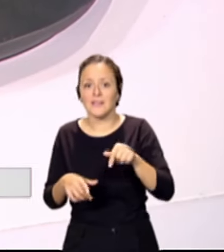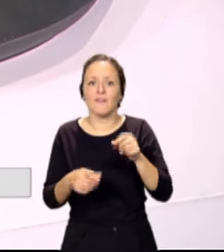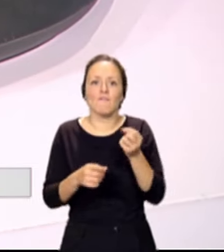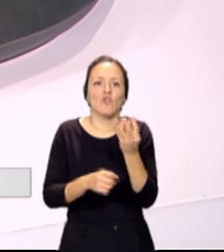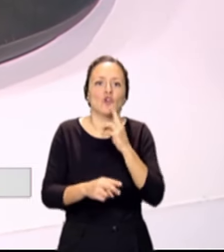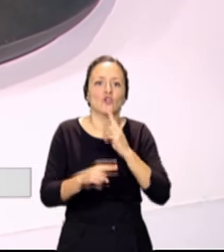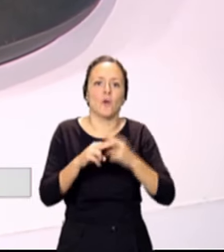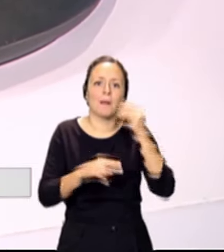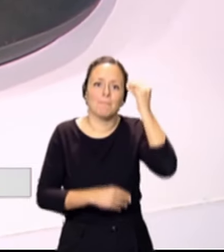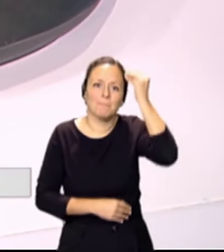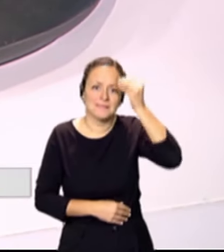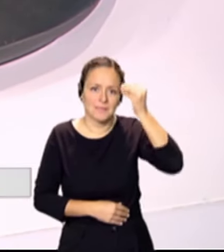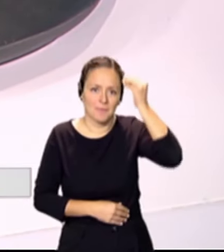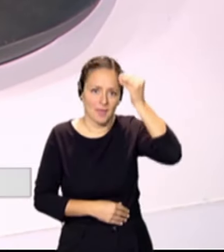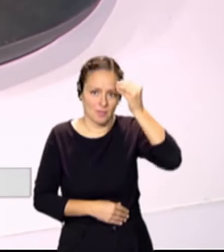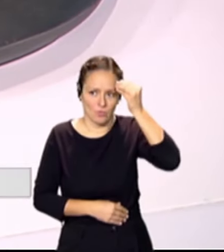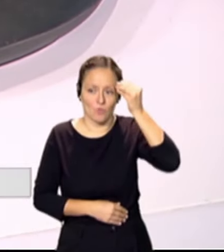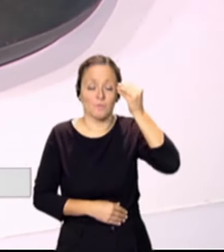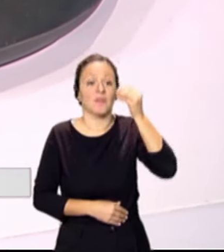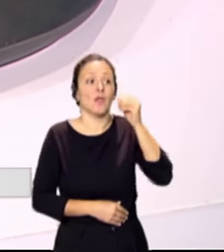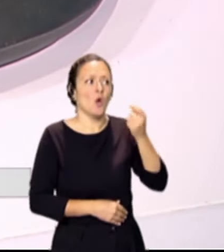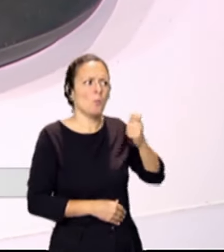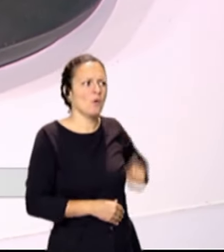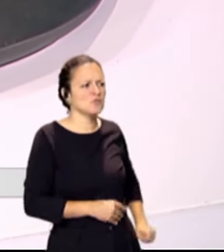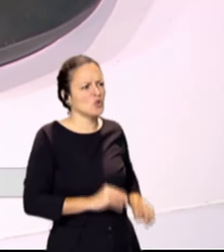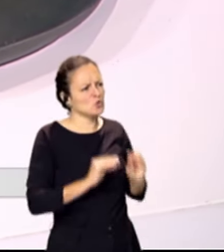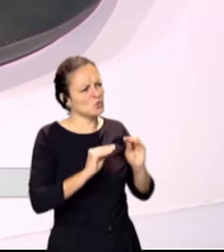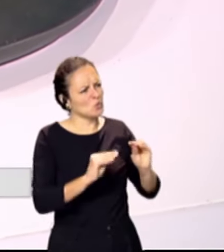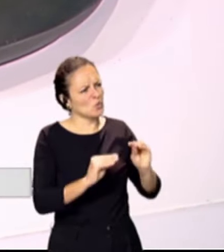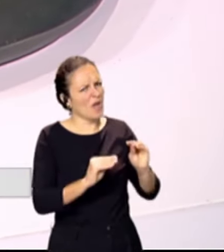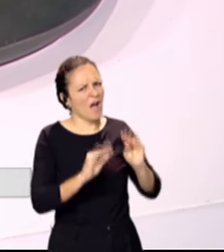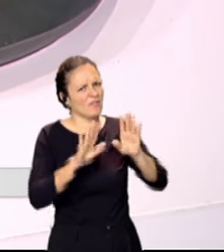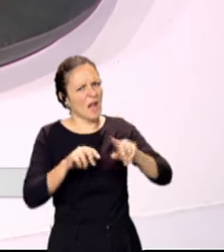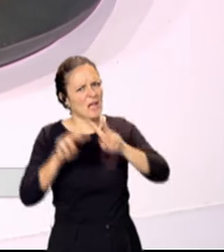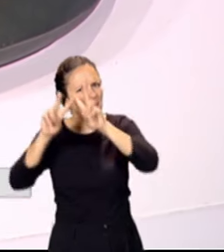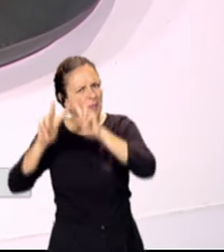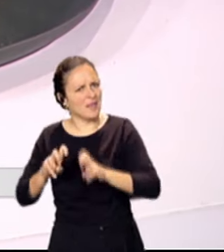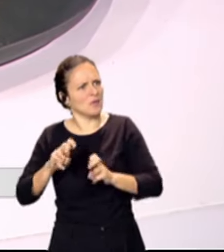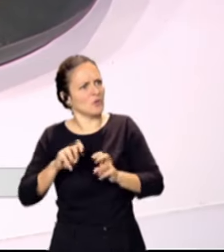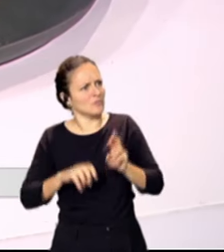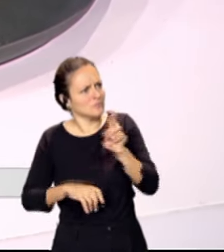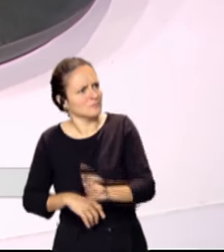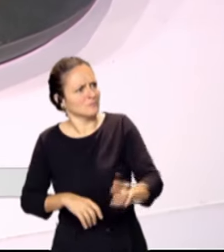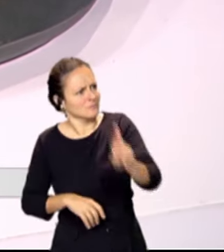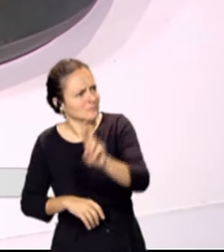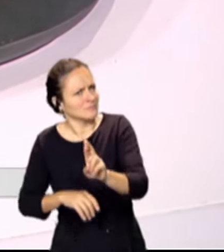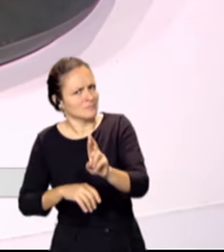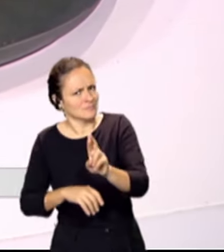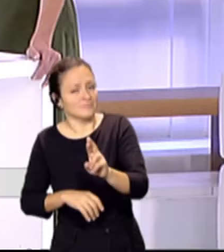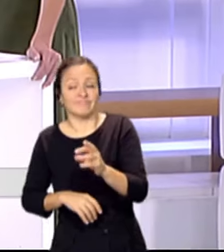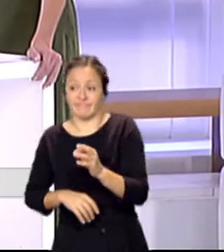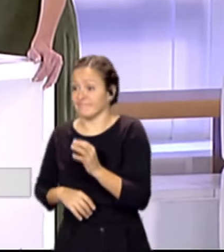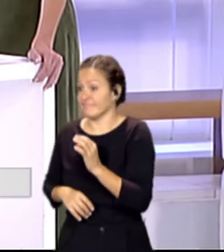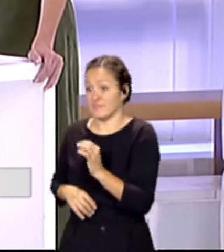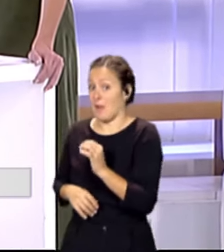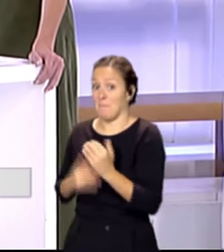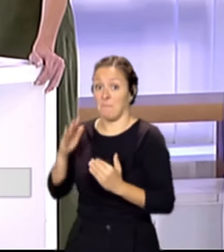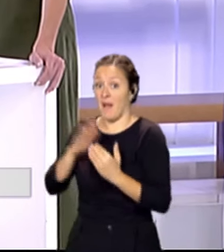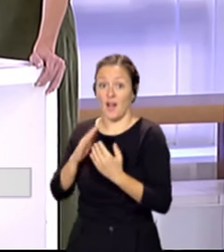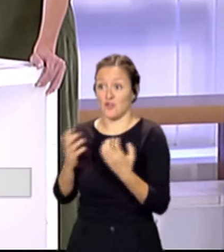pensamientos una profesión eh Pedro en la que no se no se para de investigar no no se puede parar porque no se puede parar porque la gente espera